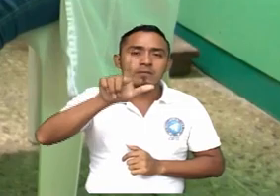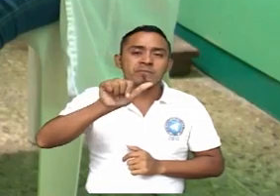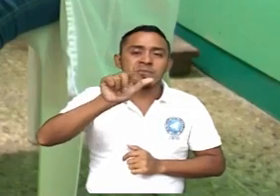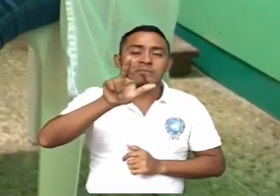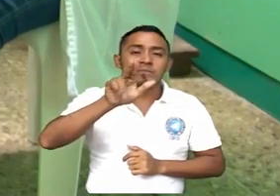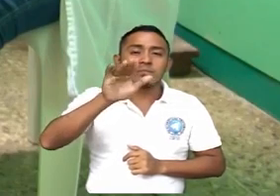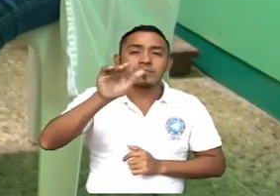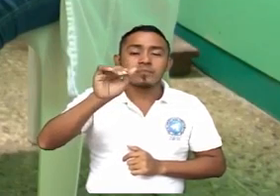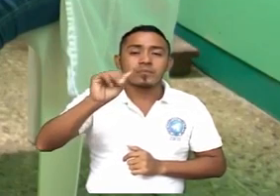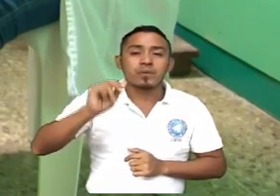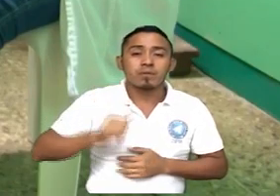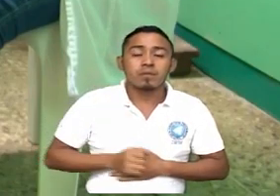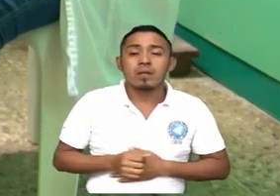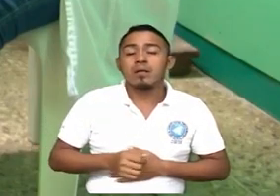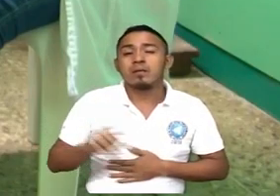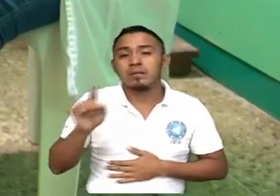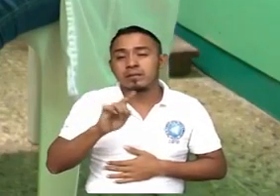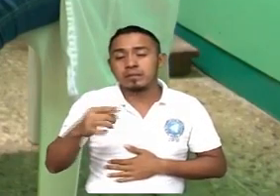todo es congénito.